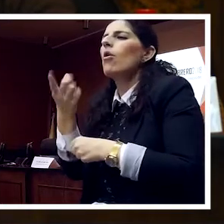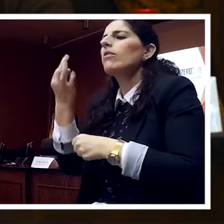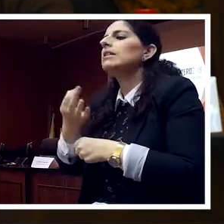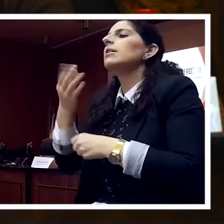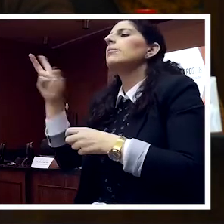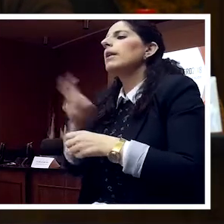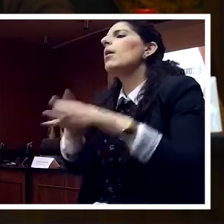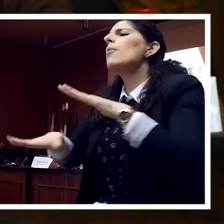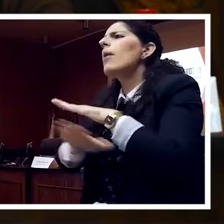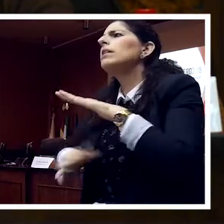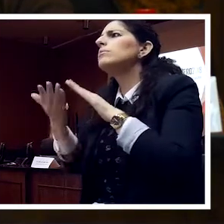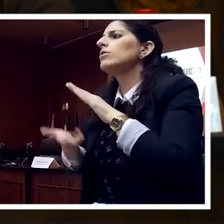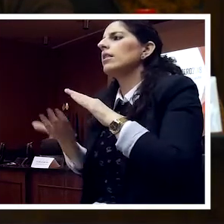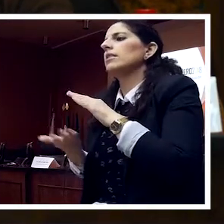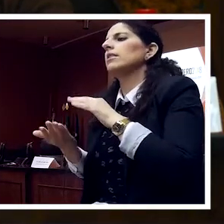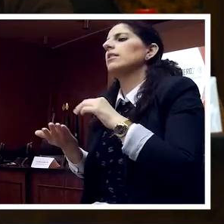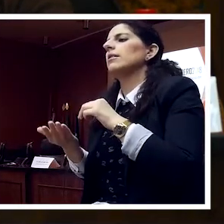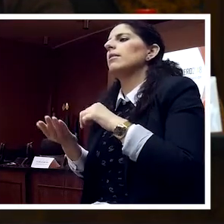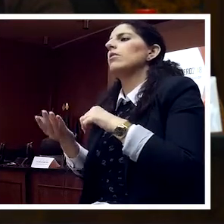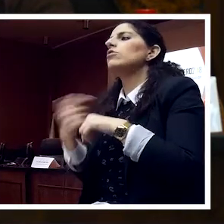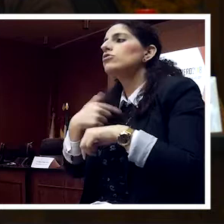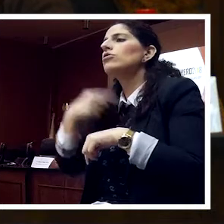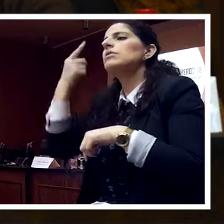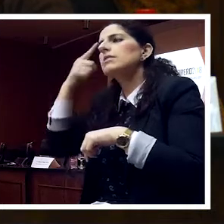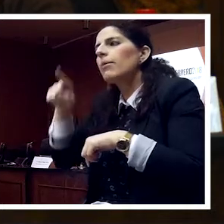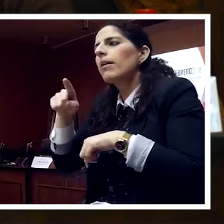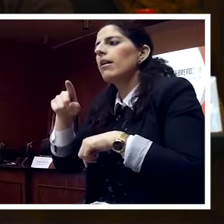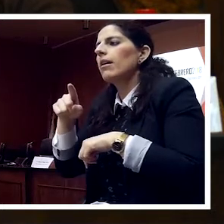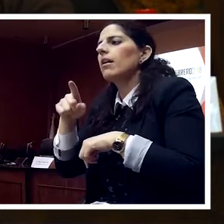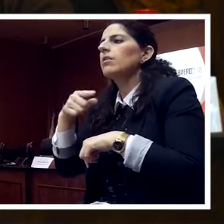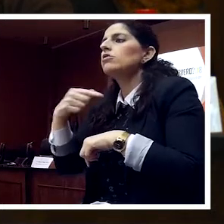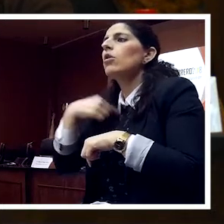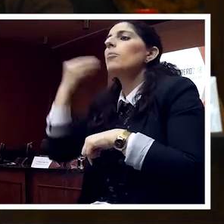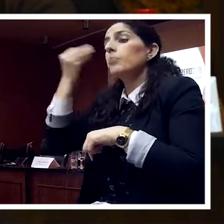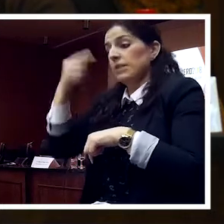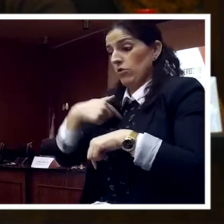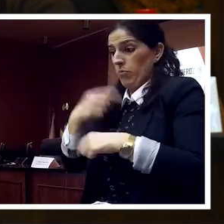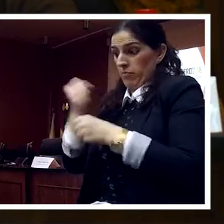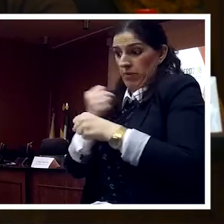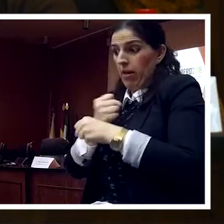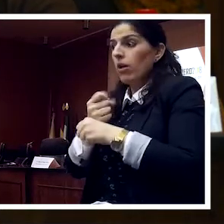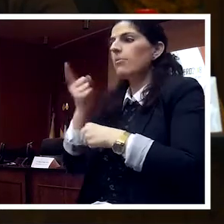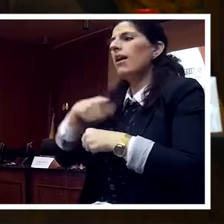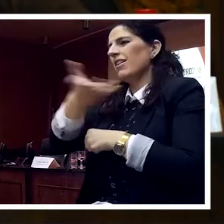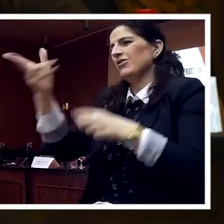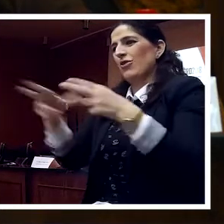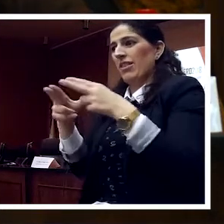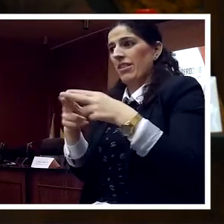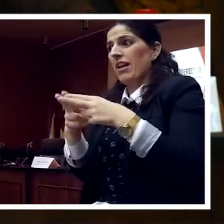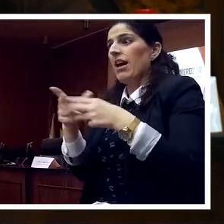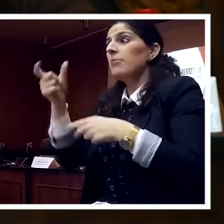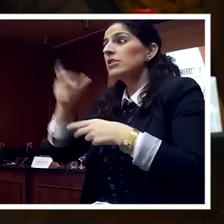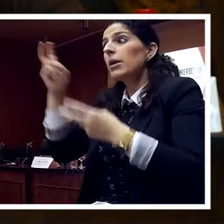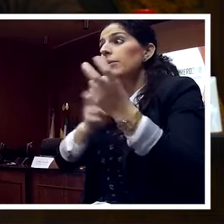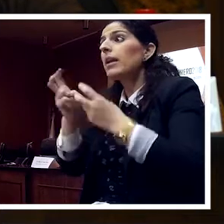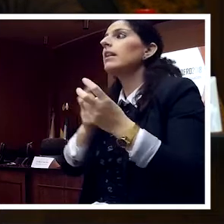base el hecho de que podamos saber lo que pensamos tanto los profesionales de la sanidad como los pacientes